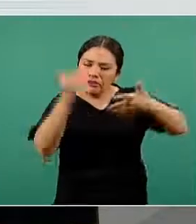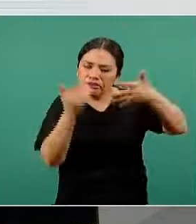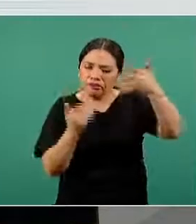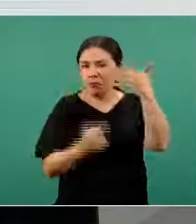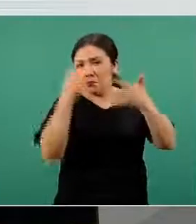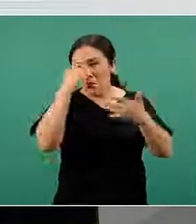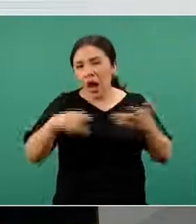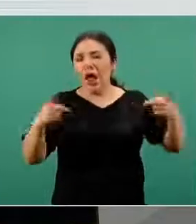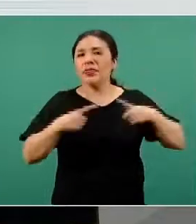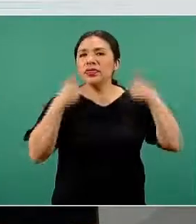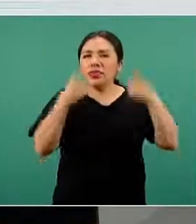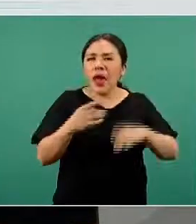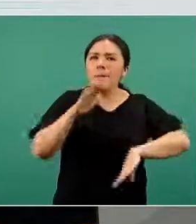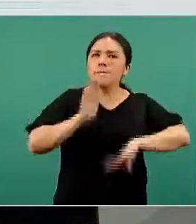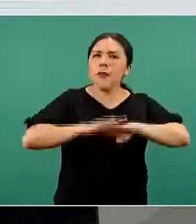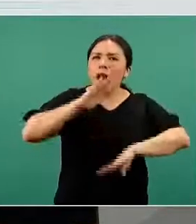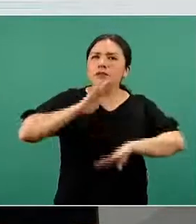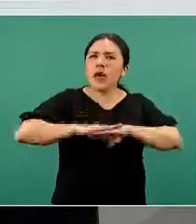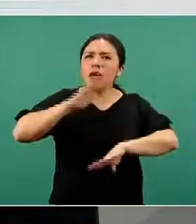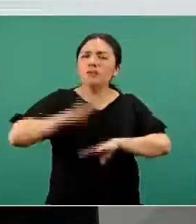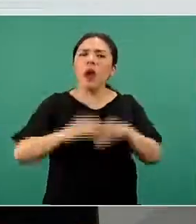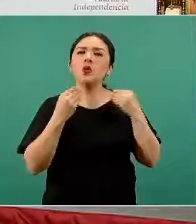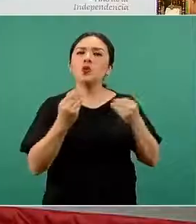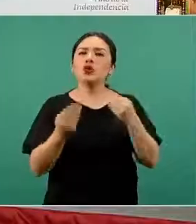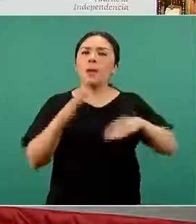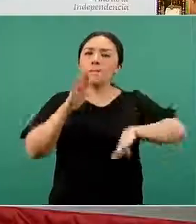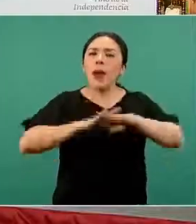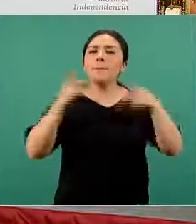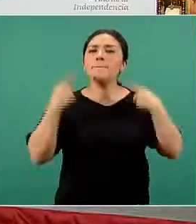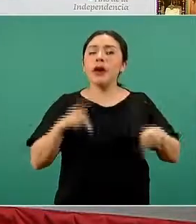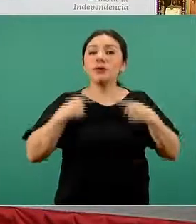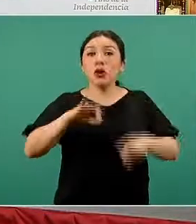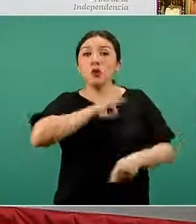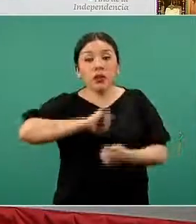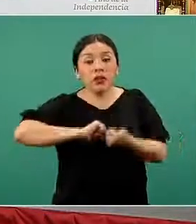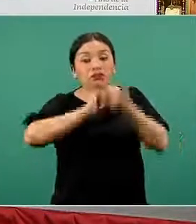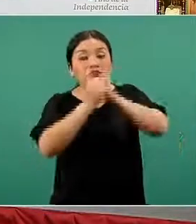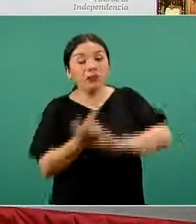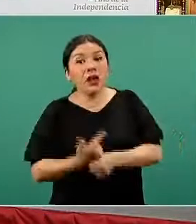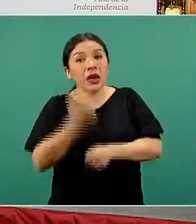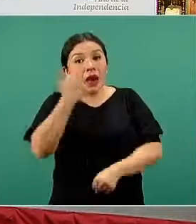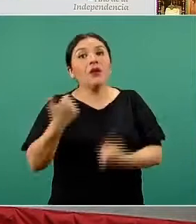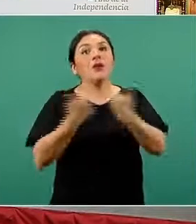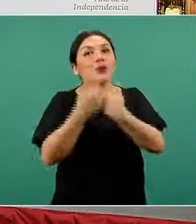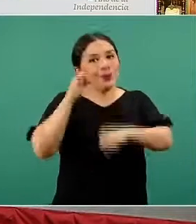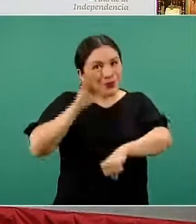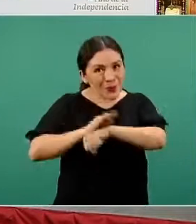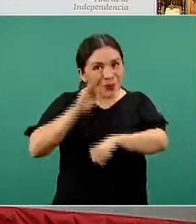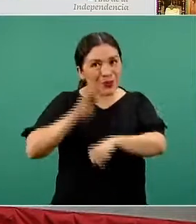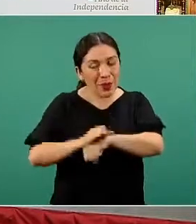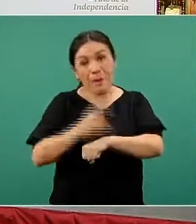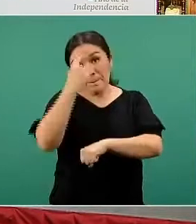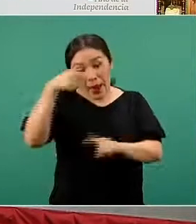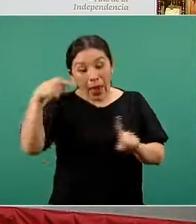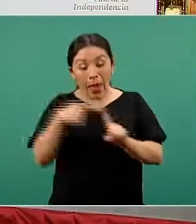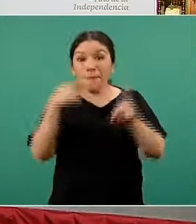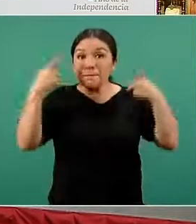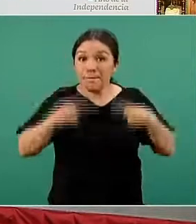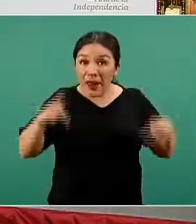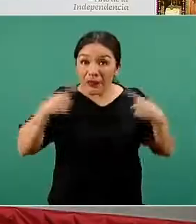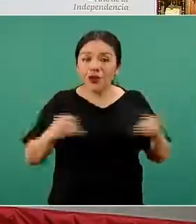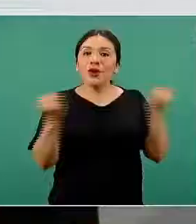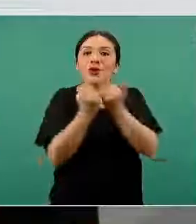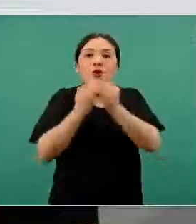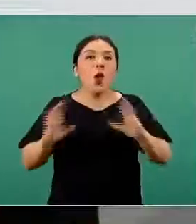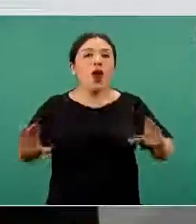ir generando un incremento de las personas en riesgo y por lo tanto su protección tanto para la persona como para